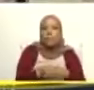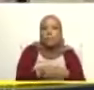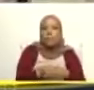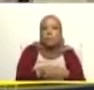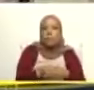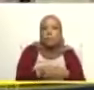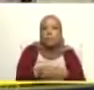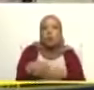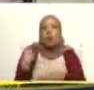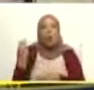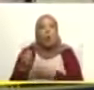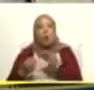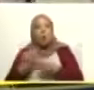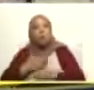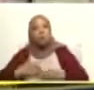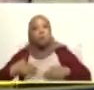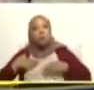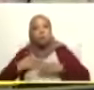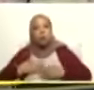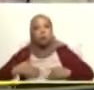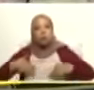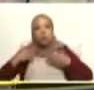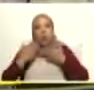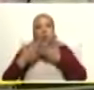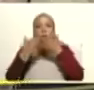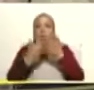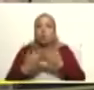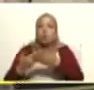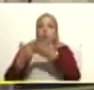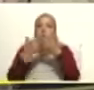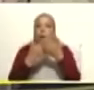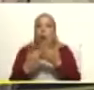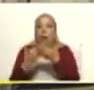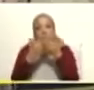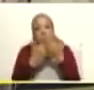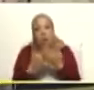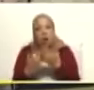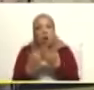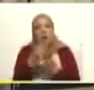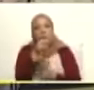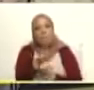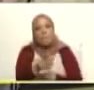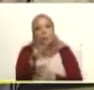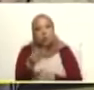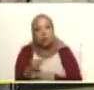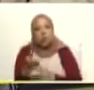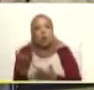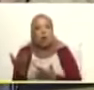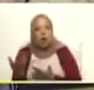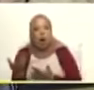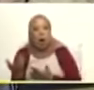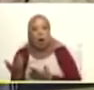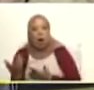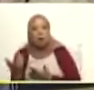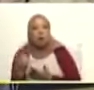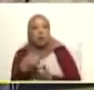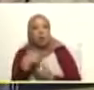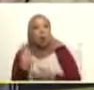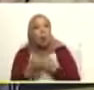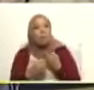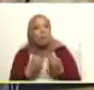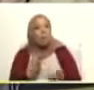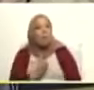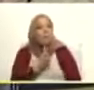se ha hecho cómodo para todos los estudiantes, en donde solo con sencillos pasos podemos contar con la participación